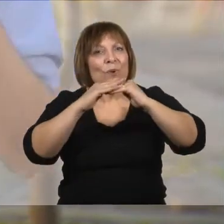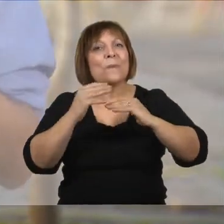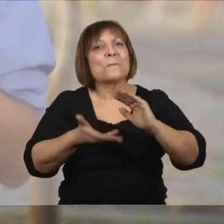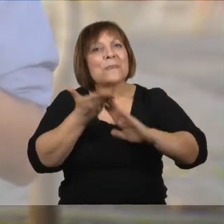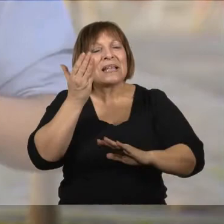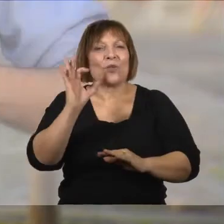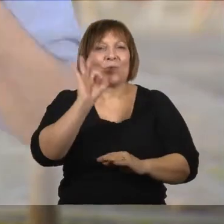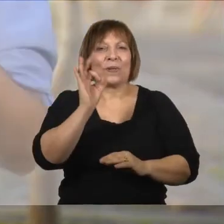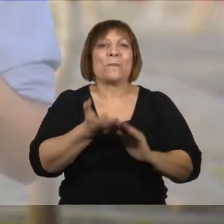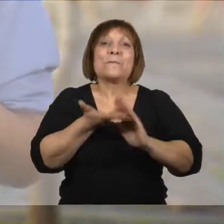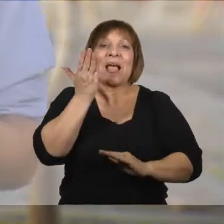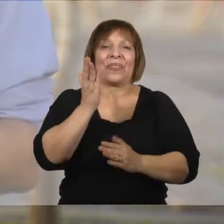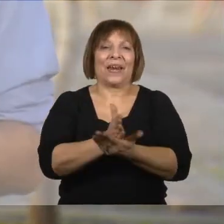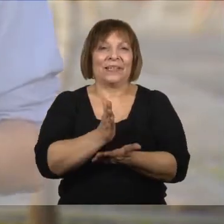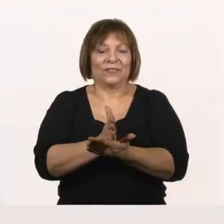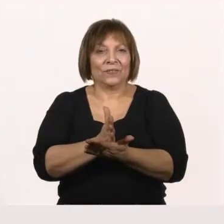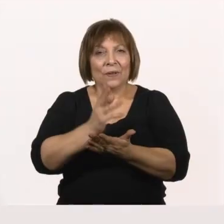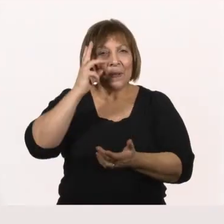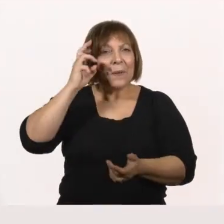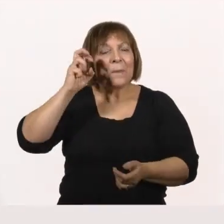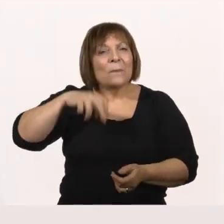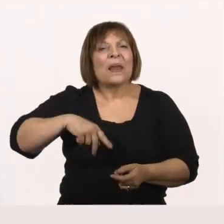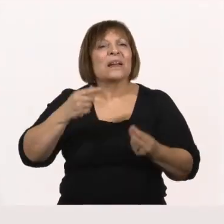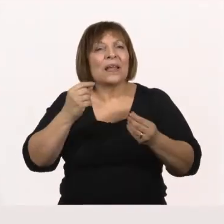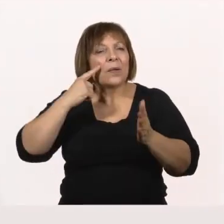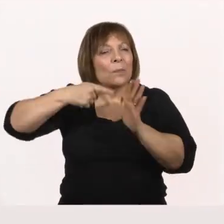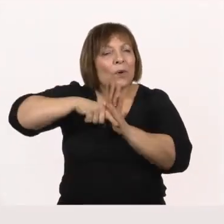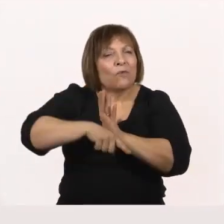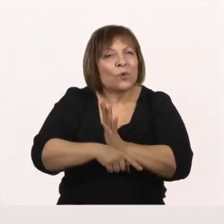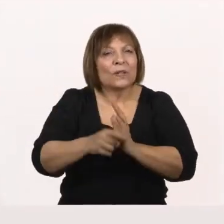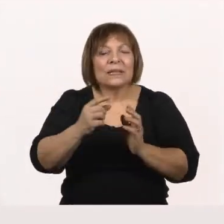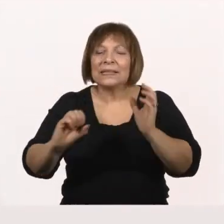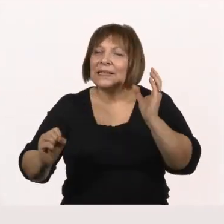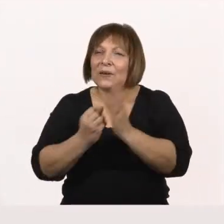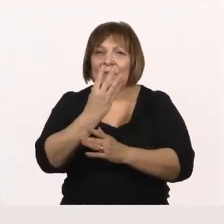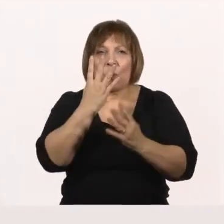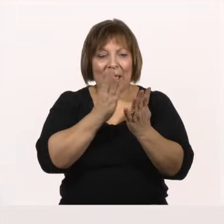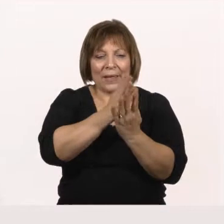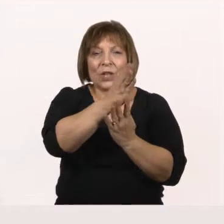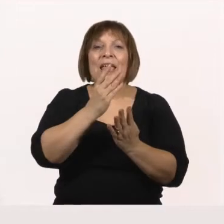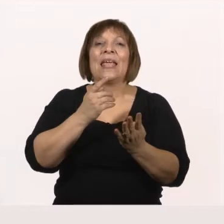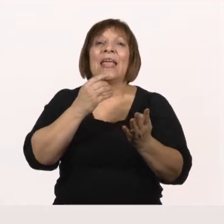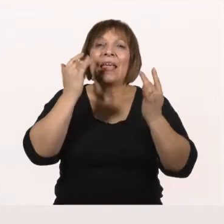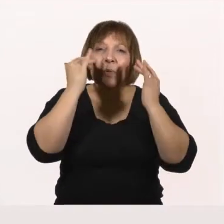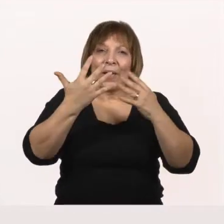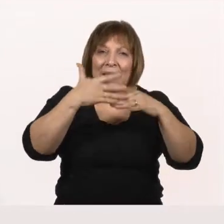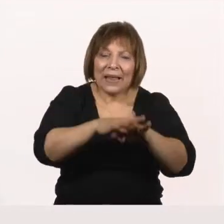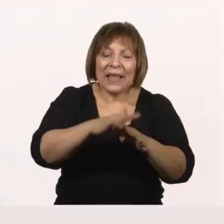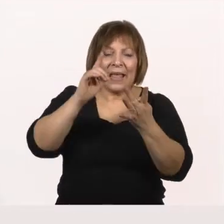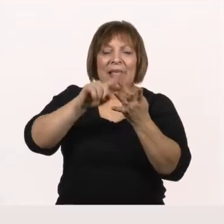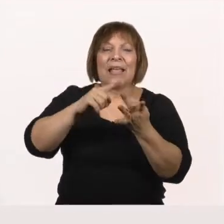país con más oportunidades y más derechos. El plan busca profundizar e innovar en 4 ejes: integración